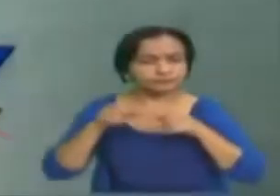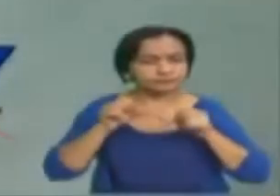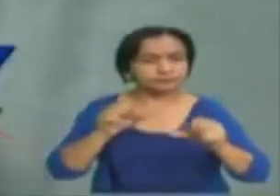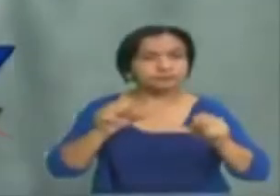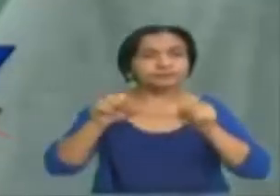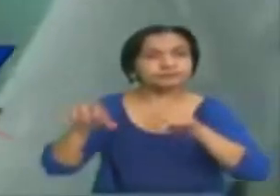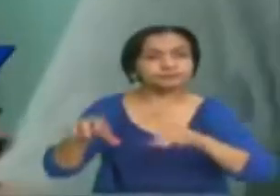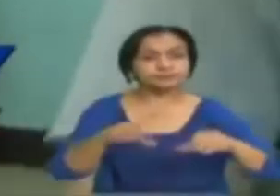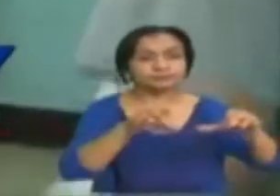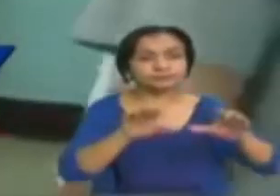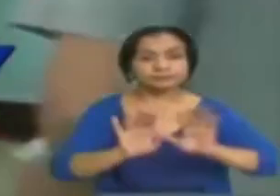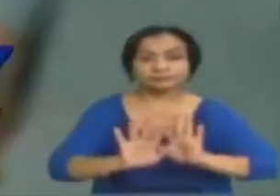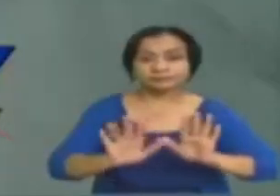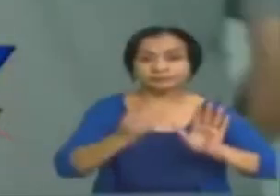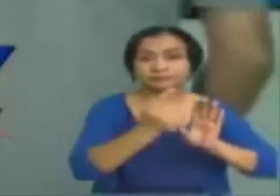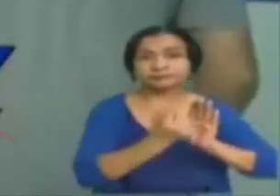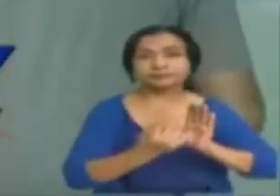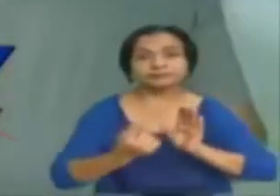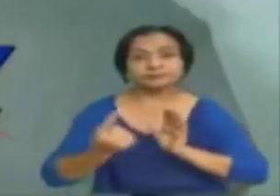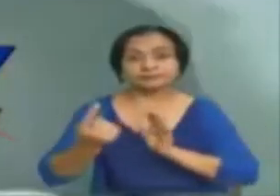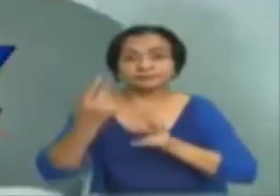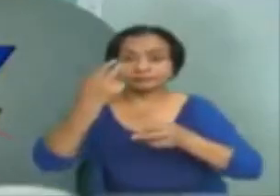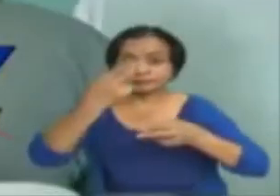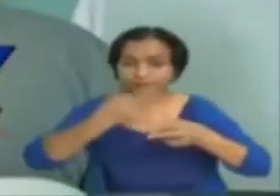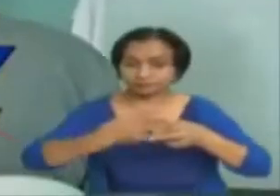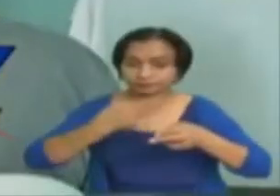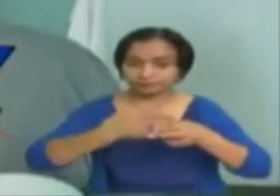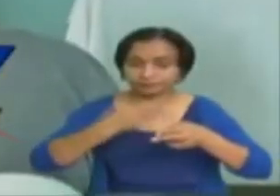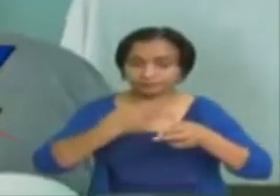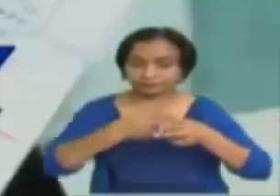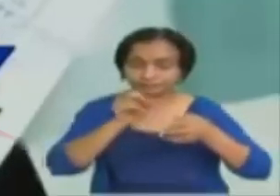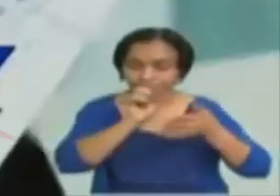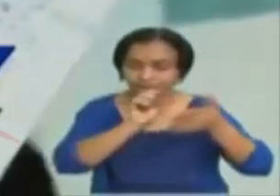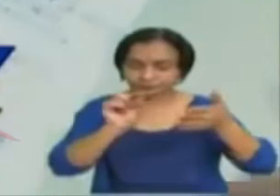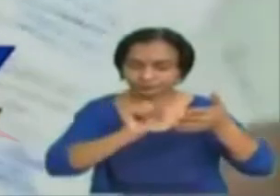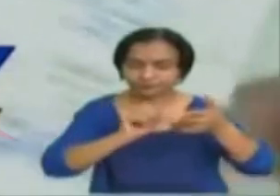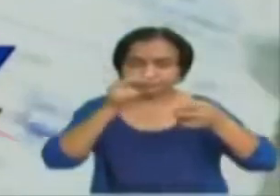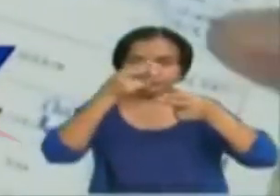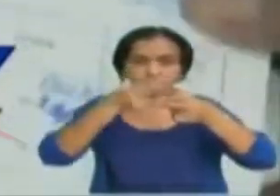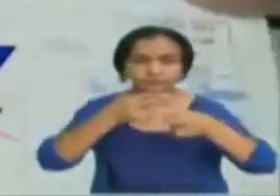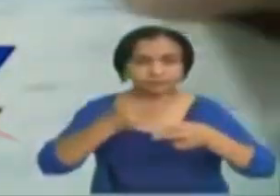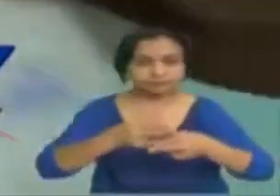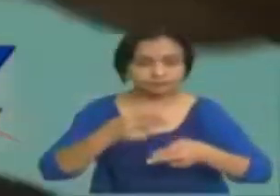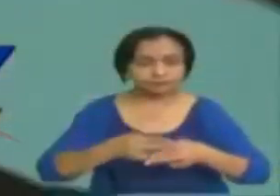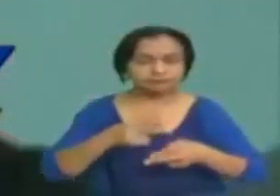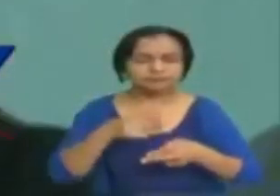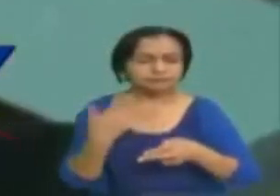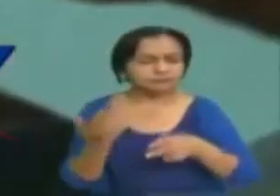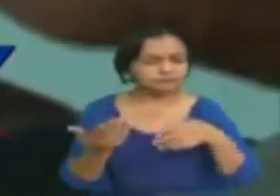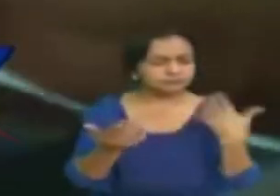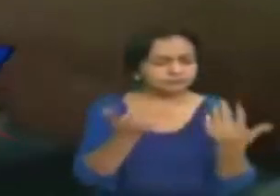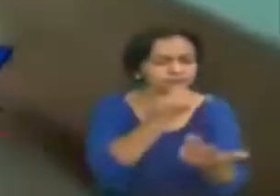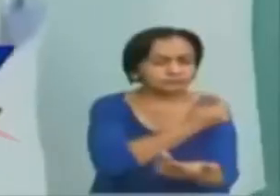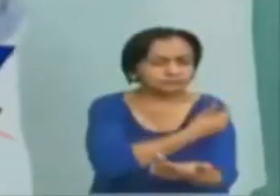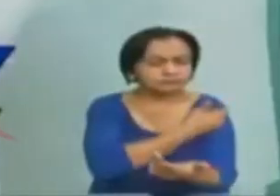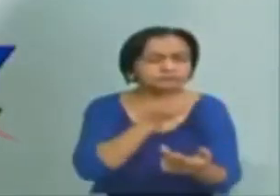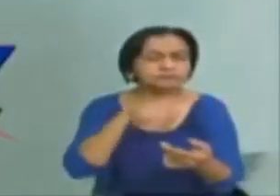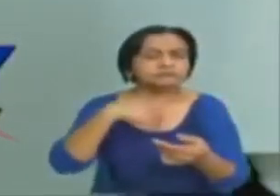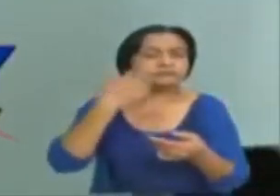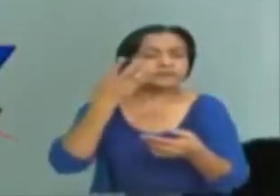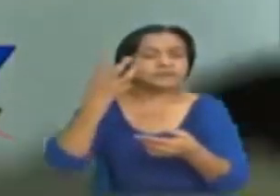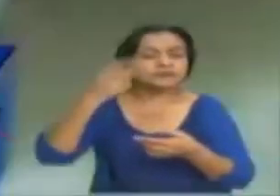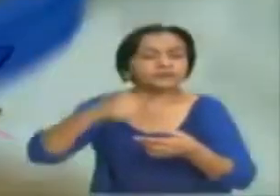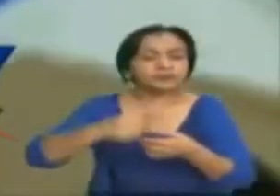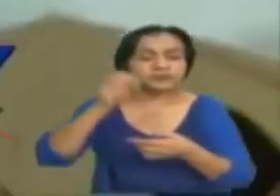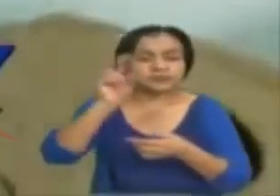El inoculante ruso Sputnik V es la vacuna contra el COVID-19 que se está aplicando a personas de 50 años en adelante.